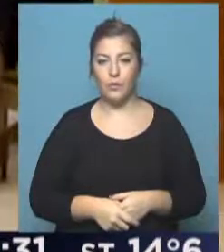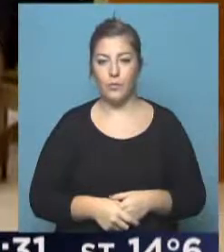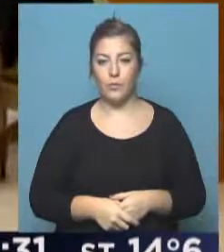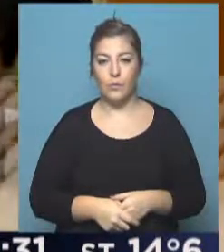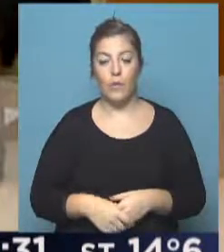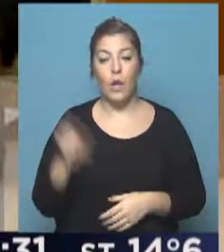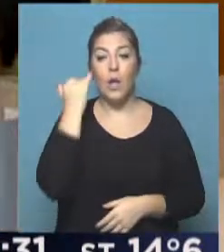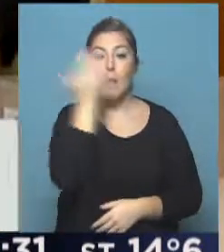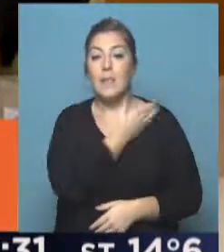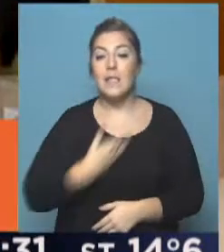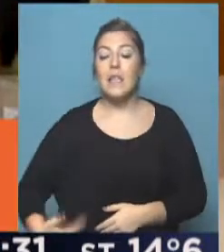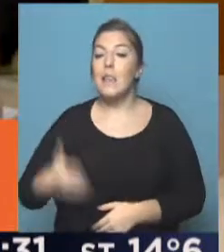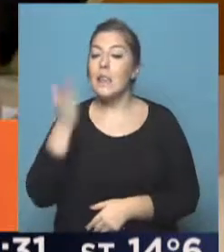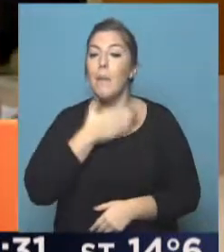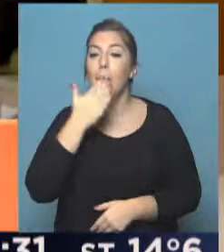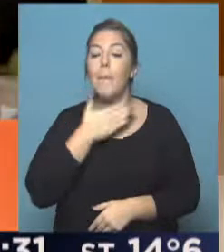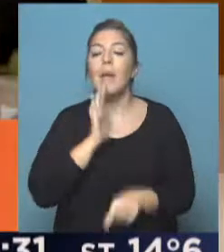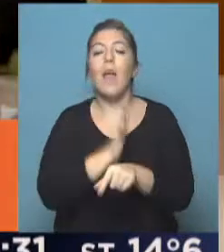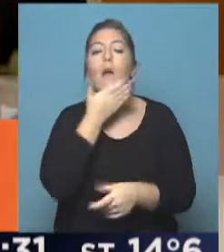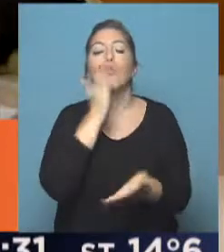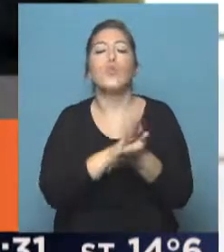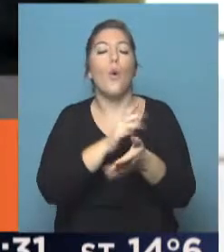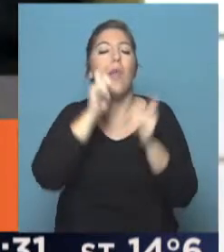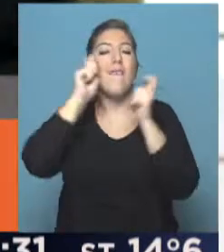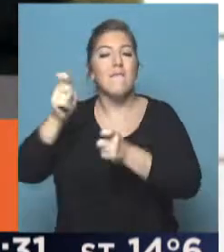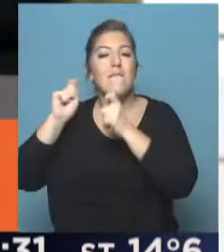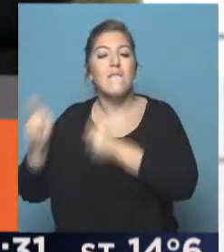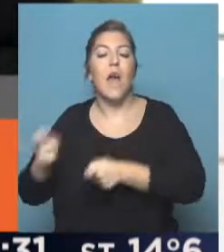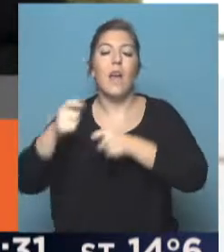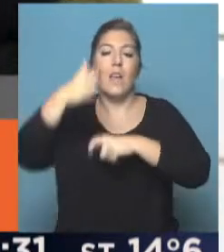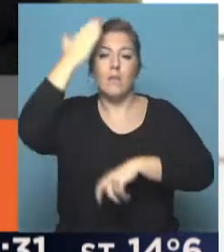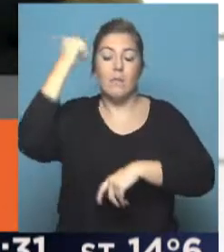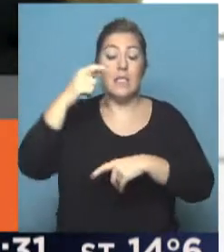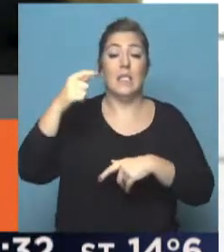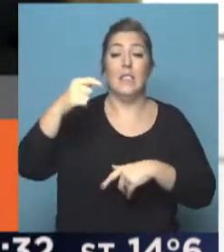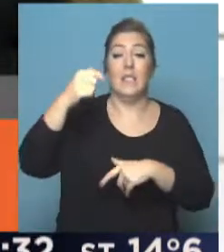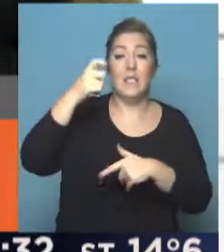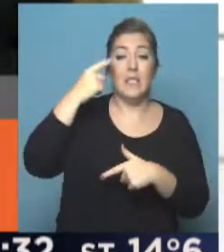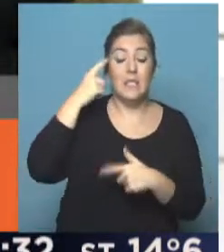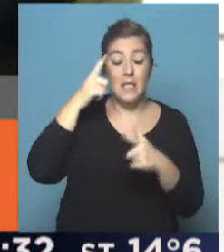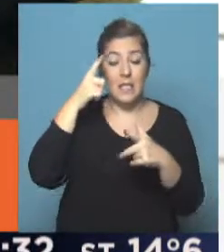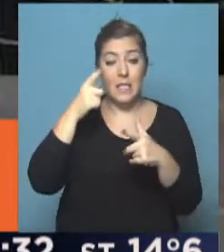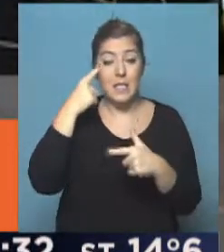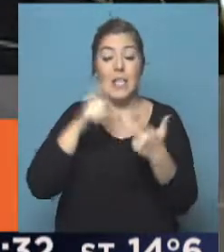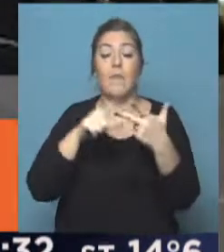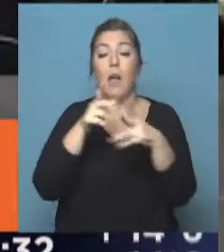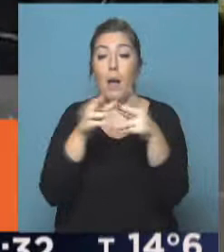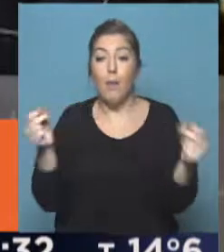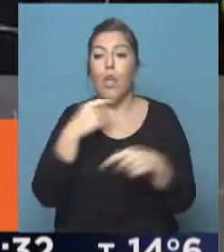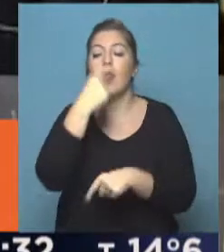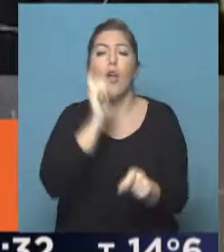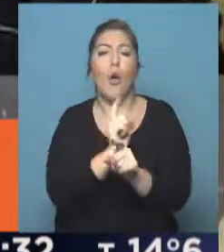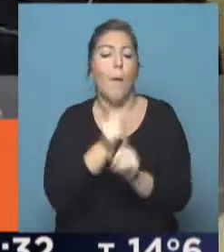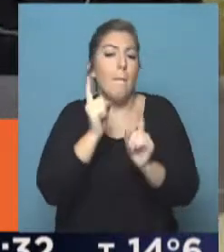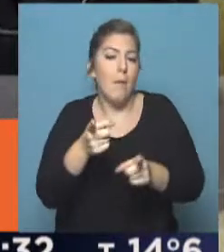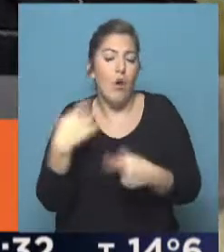Y el presidente Mauricio Macri realizó un balance de su gira por Emiratos Árabes, China y Japón. Dijo, estamos haciendo lo que había